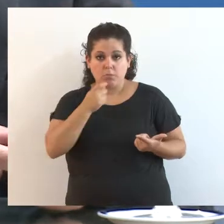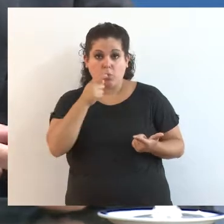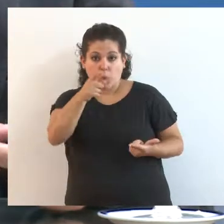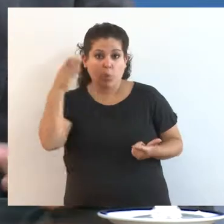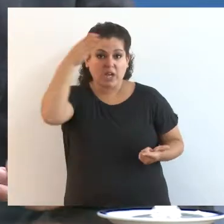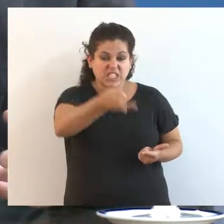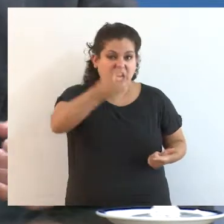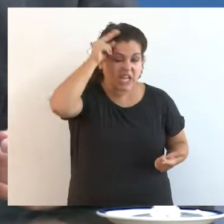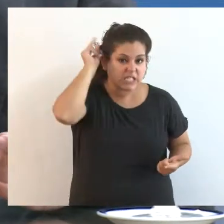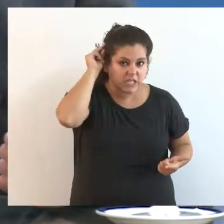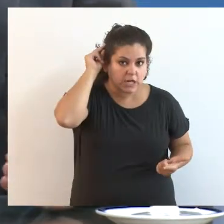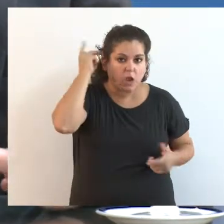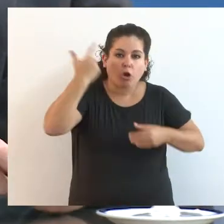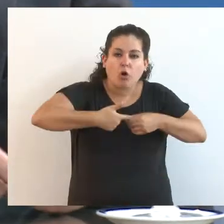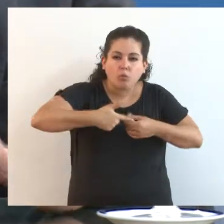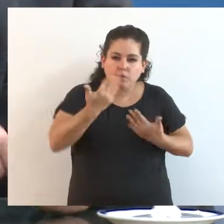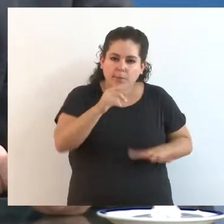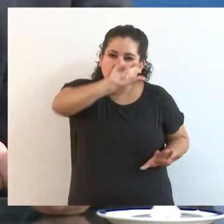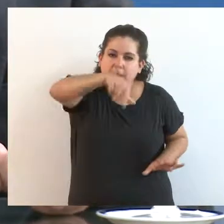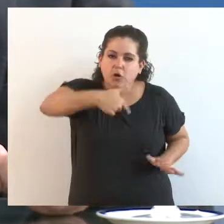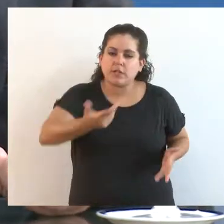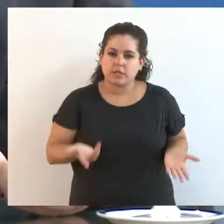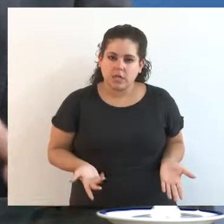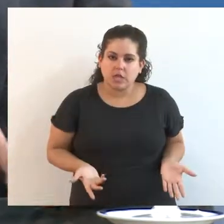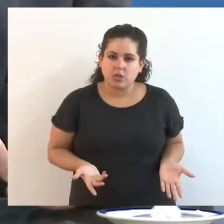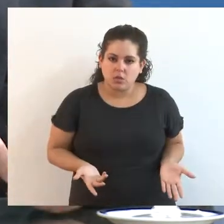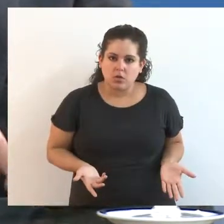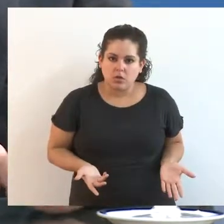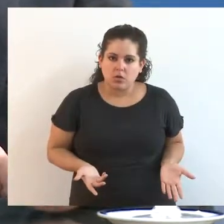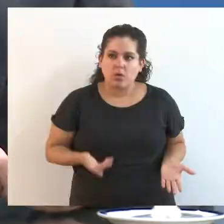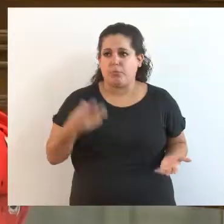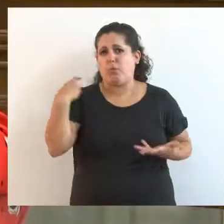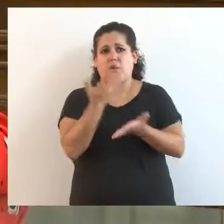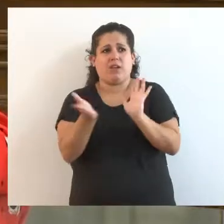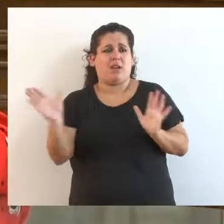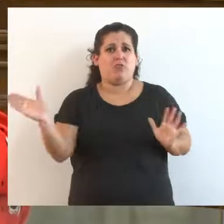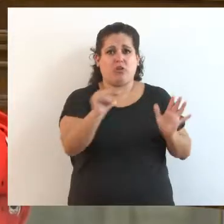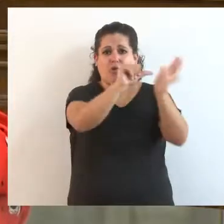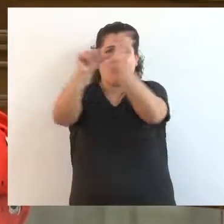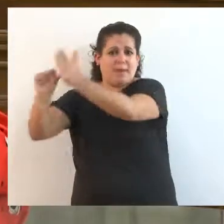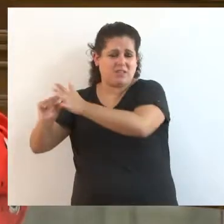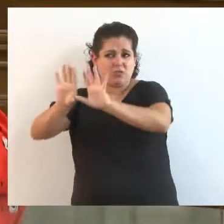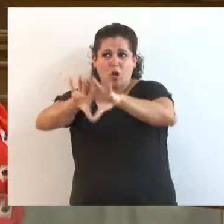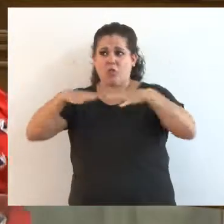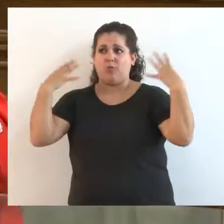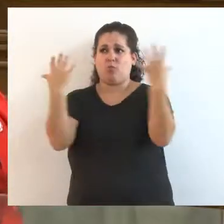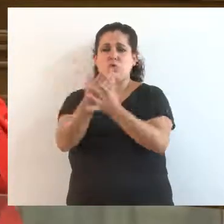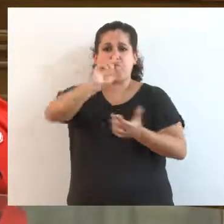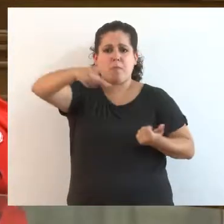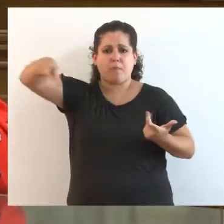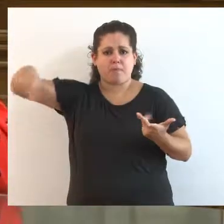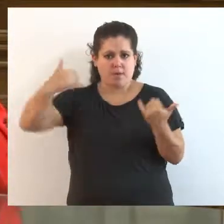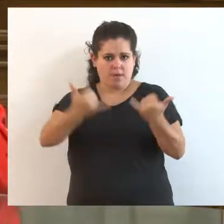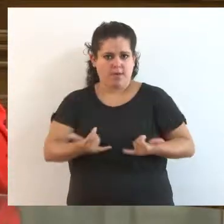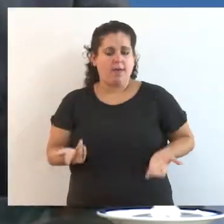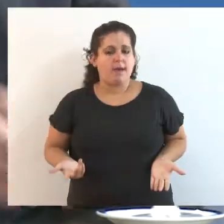crédito. Así es. Vos vas a Chile y hasta el combustible pagas con tarjeta de débito o de crédito. Por lo general esto es así en casi todo el